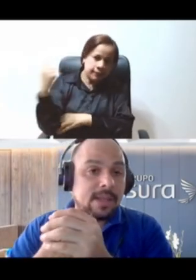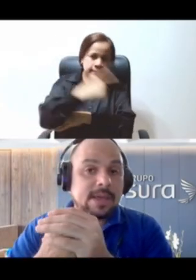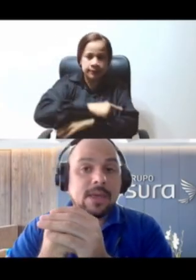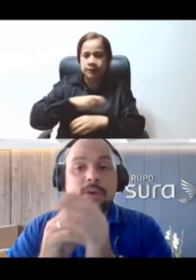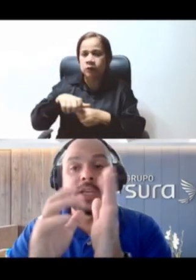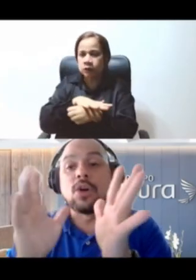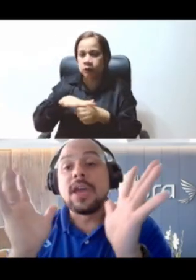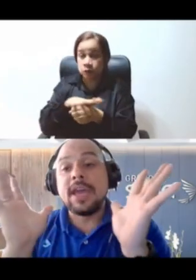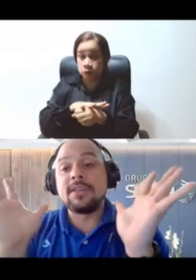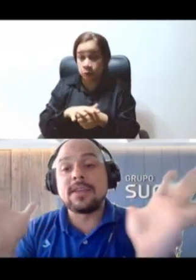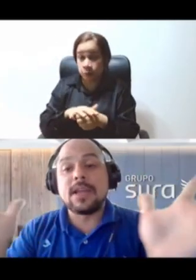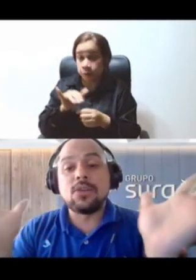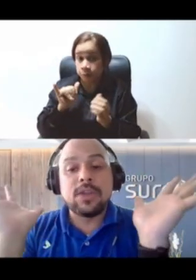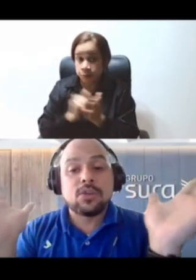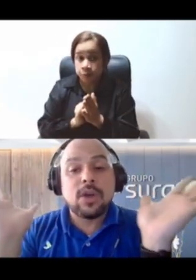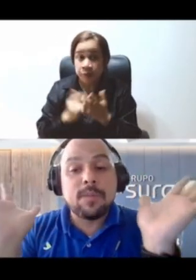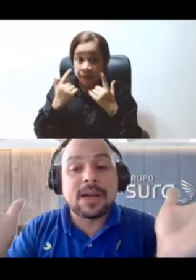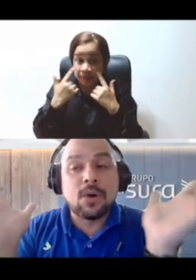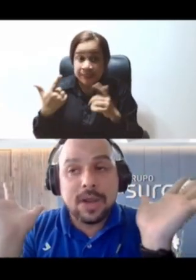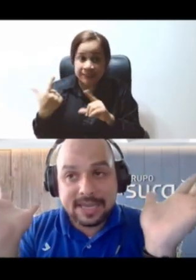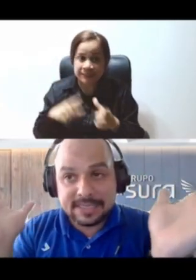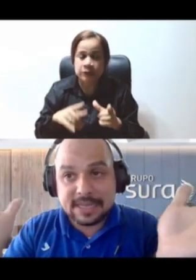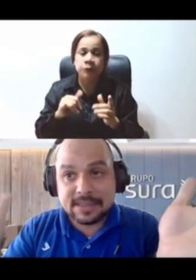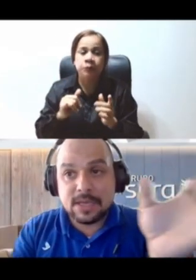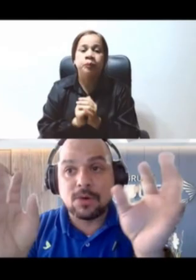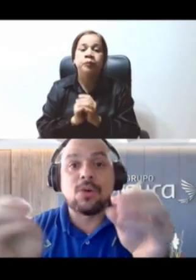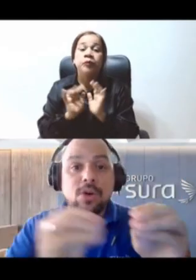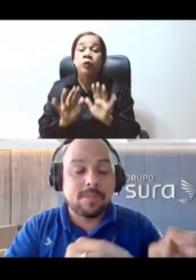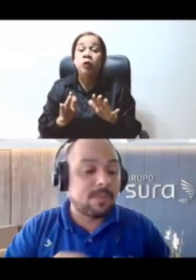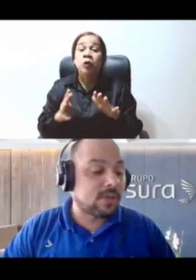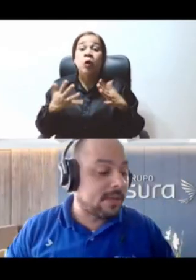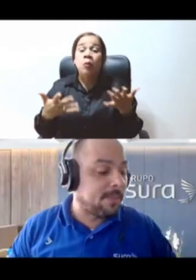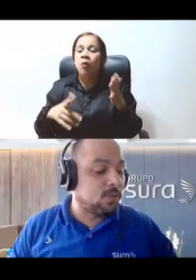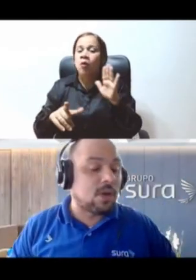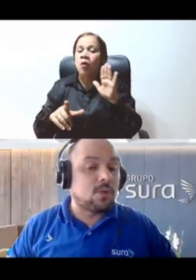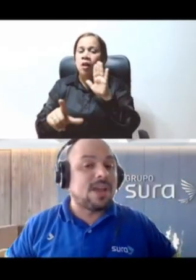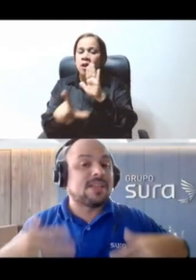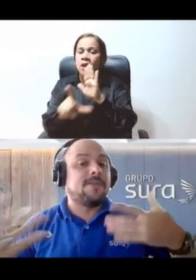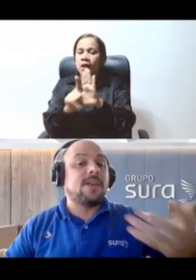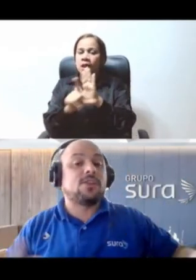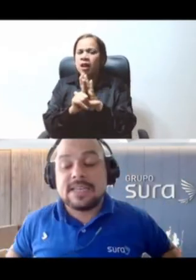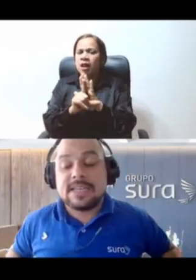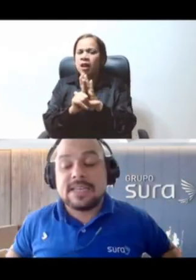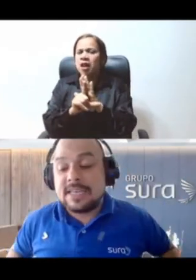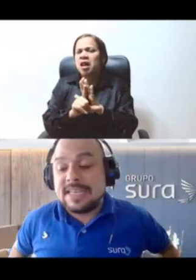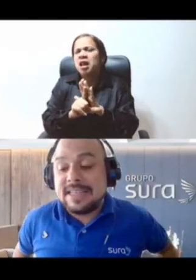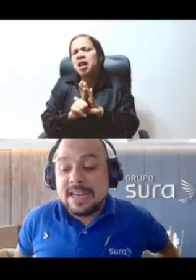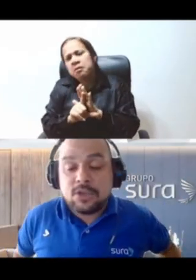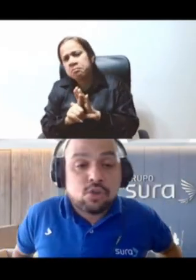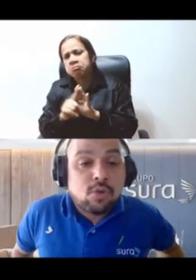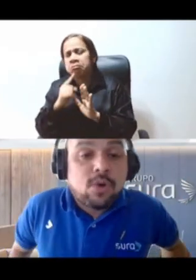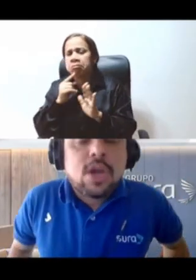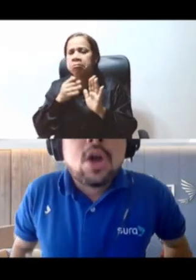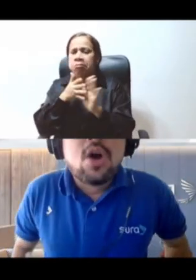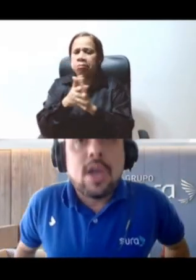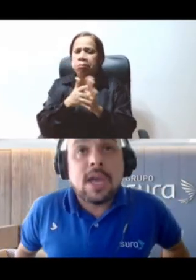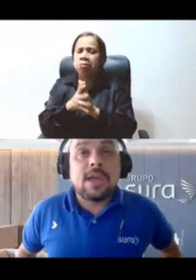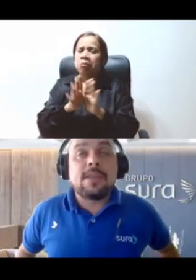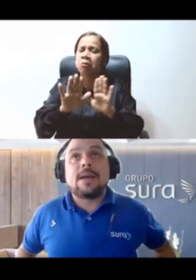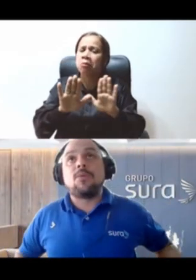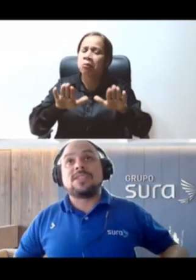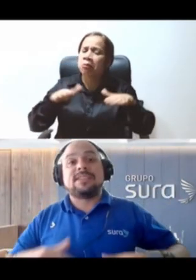situación que vamos a ver el día de hoy. Listo. Entrando dentro del marco legislativo, hoy vamos a ver de pronto algunas definiciones que desde el derecho son